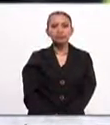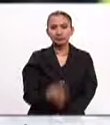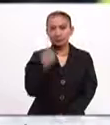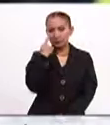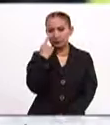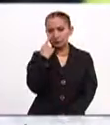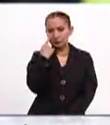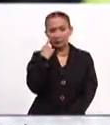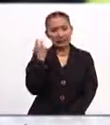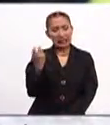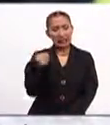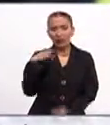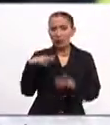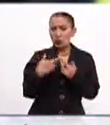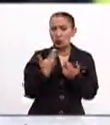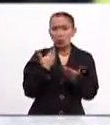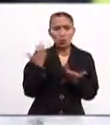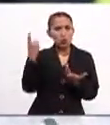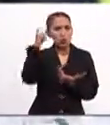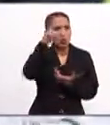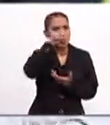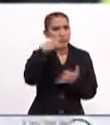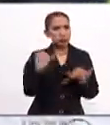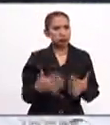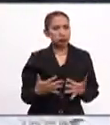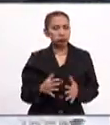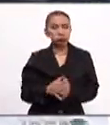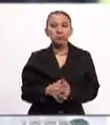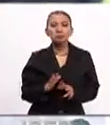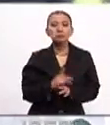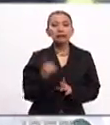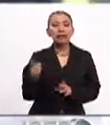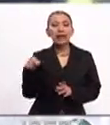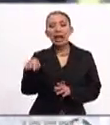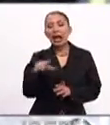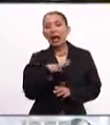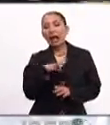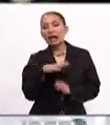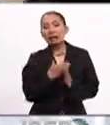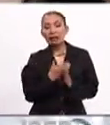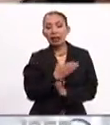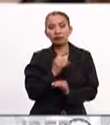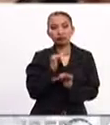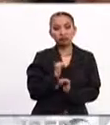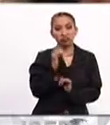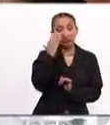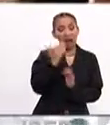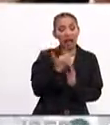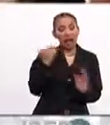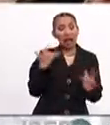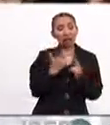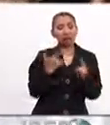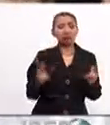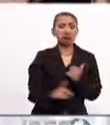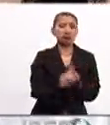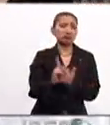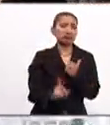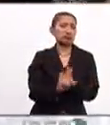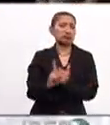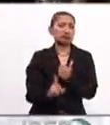Miren, fue una reunión muy tensa porque está precedida de grandes